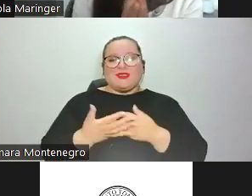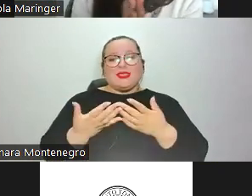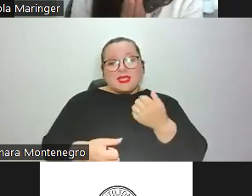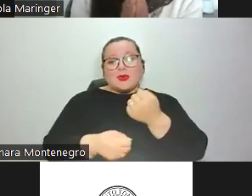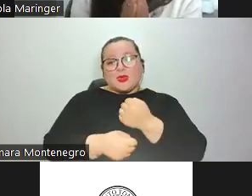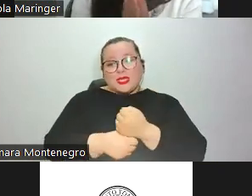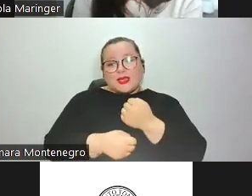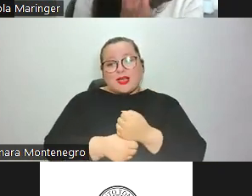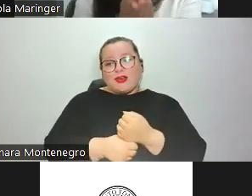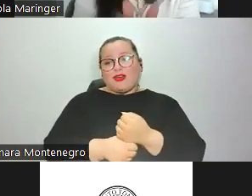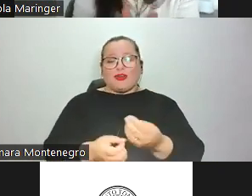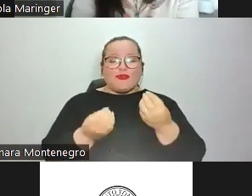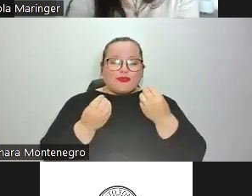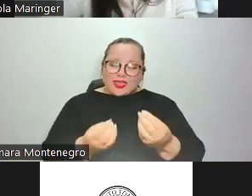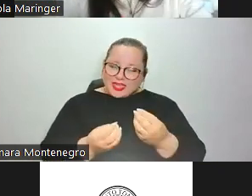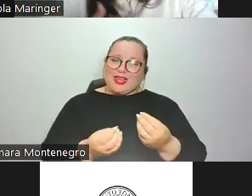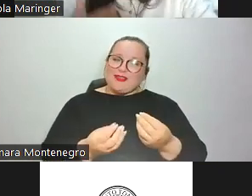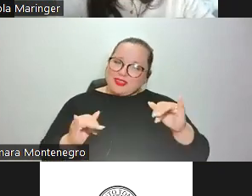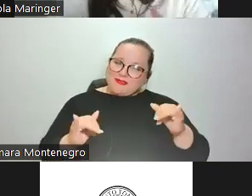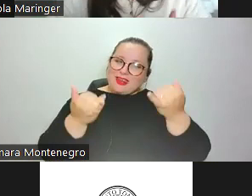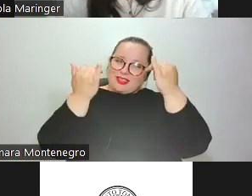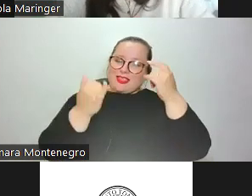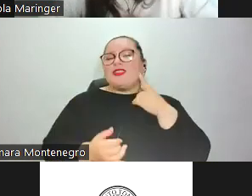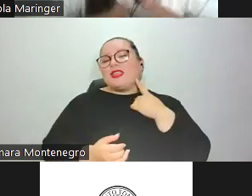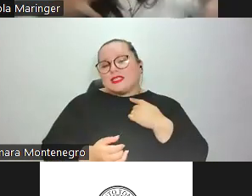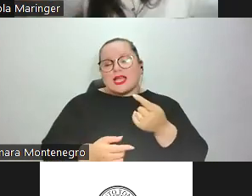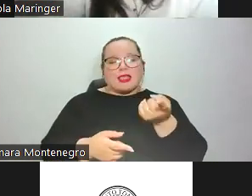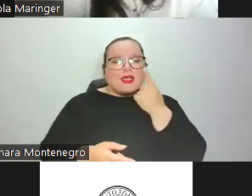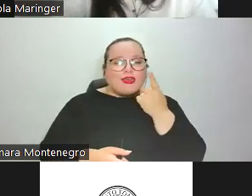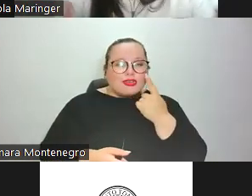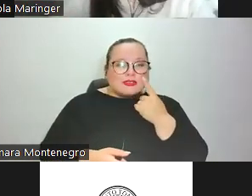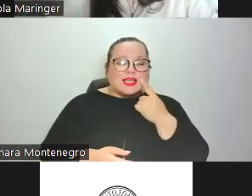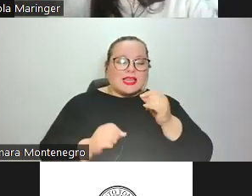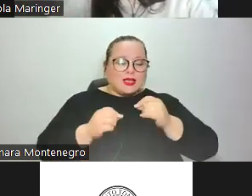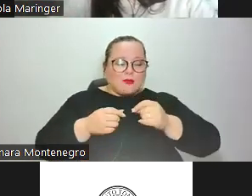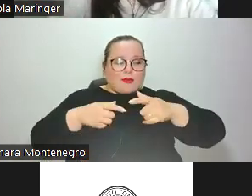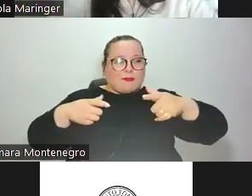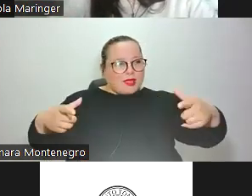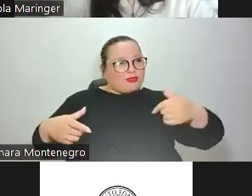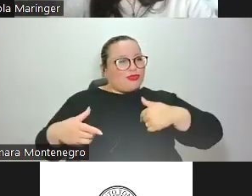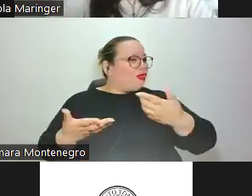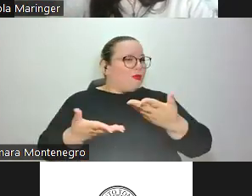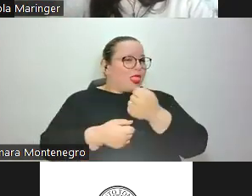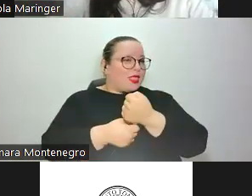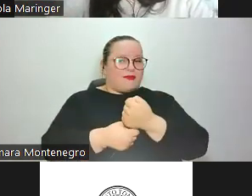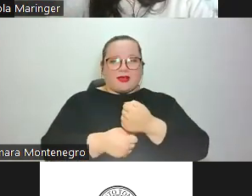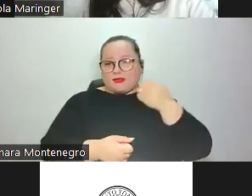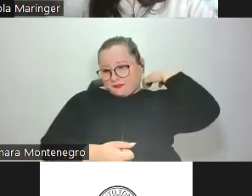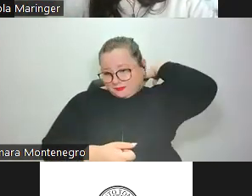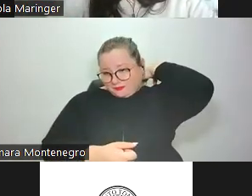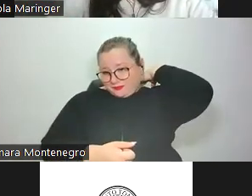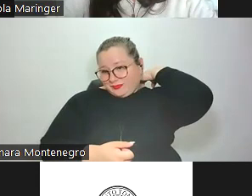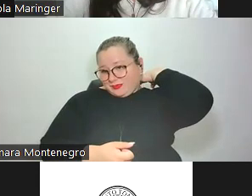yo encuentro muy entretenido e interesante. Irnos conociendo e ir ampliando nuestra forma de ser. Oye, me encanta lo que dices,